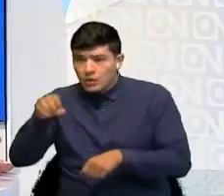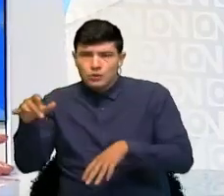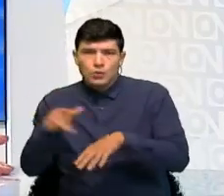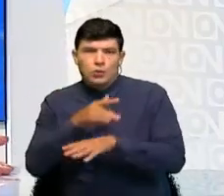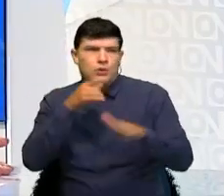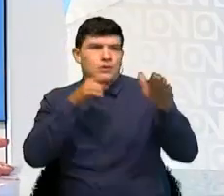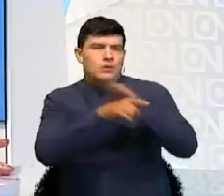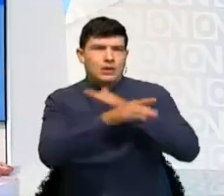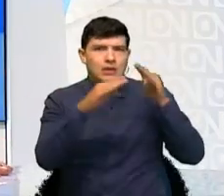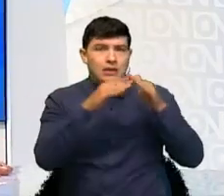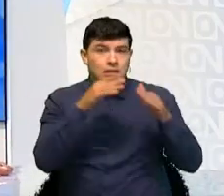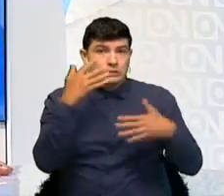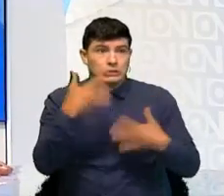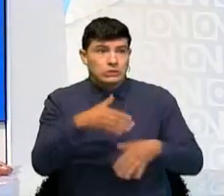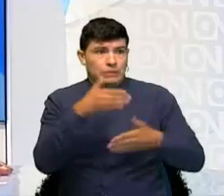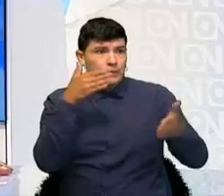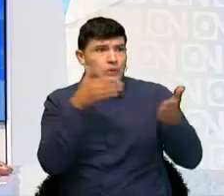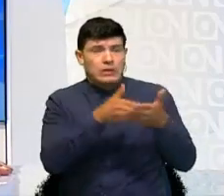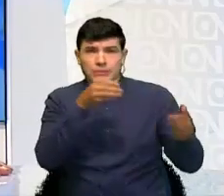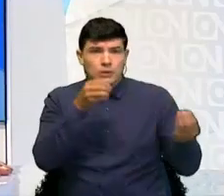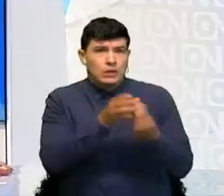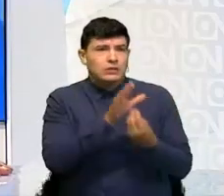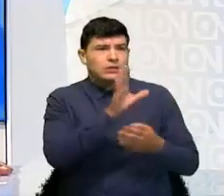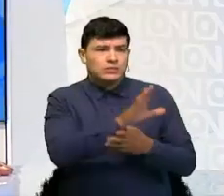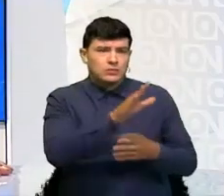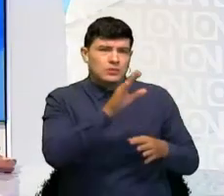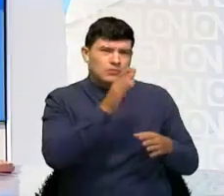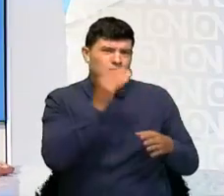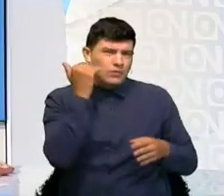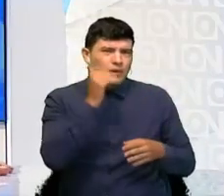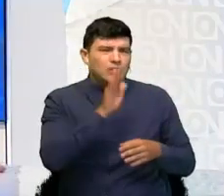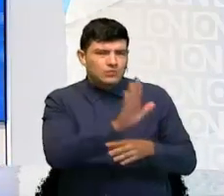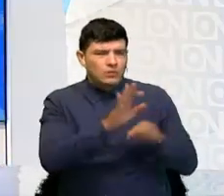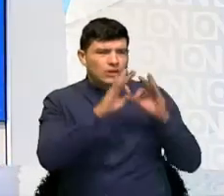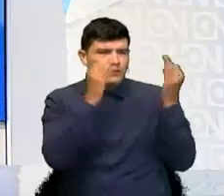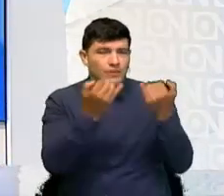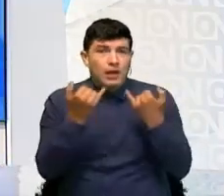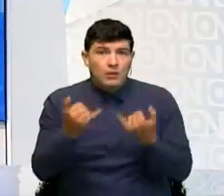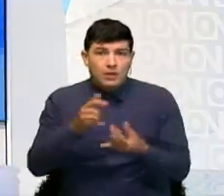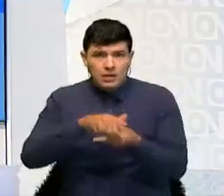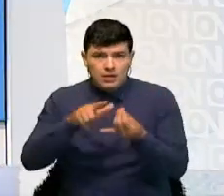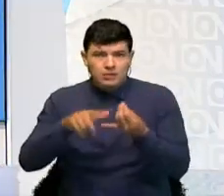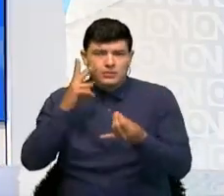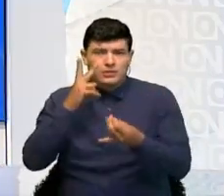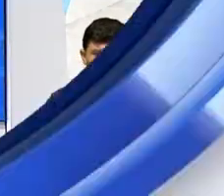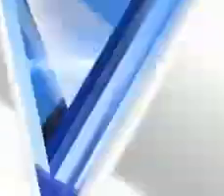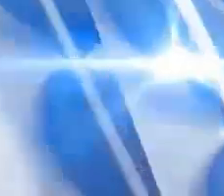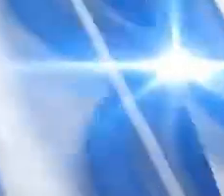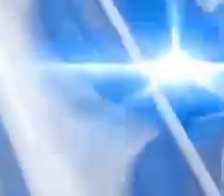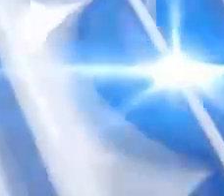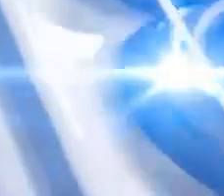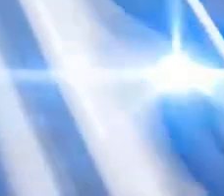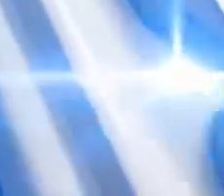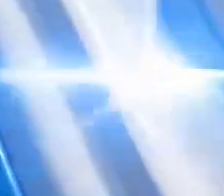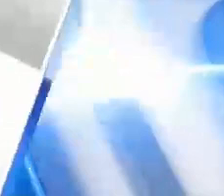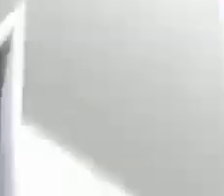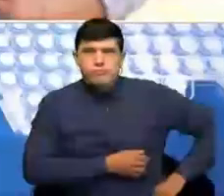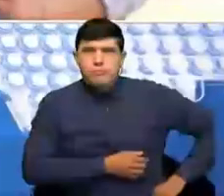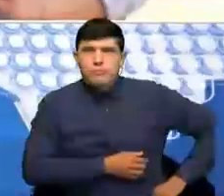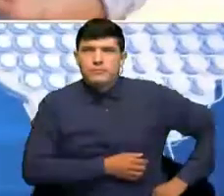casa por las constantes amenazas y agresiones en contra de ella y su familia el caso a esta hora con cosa elías martínez adelante